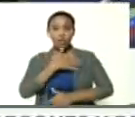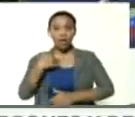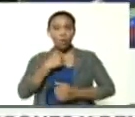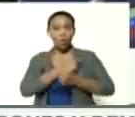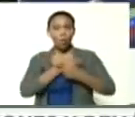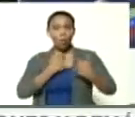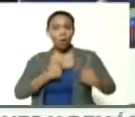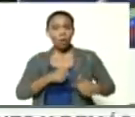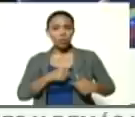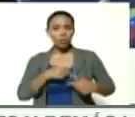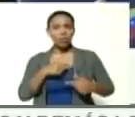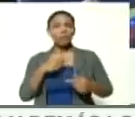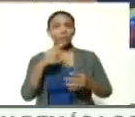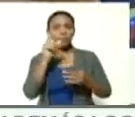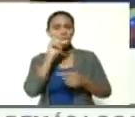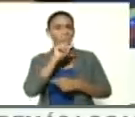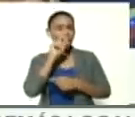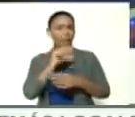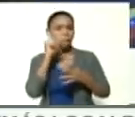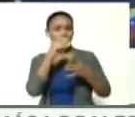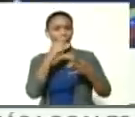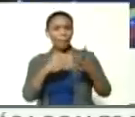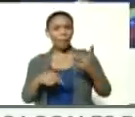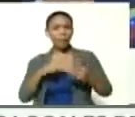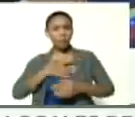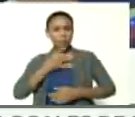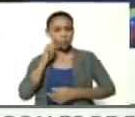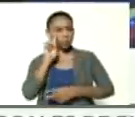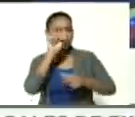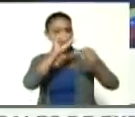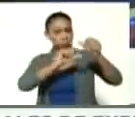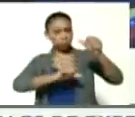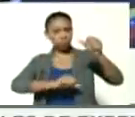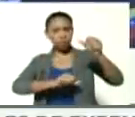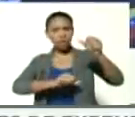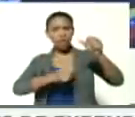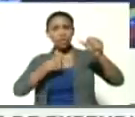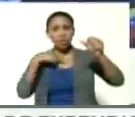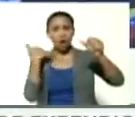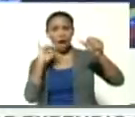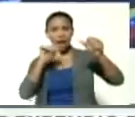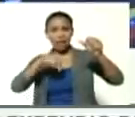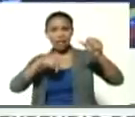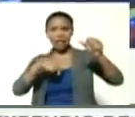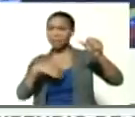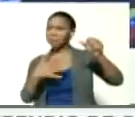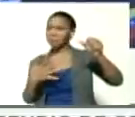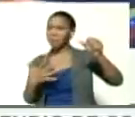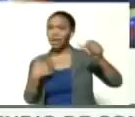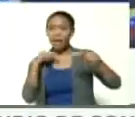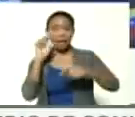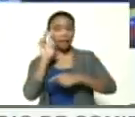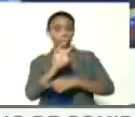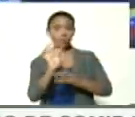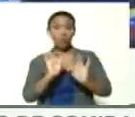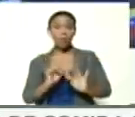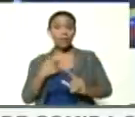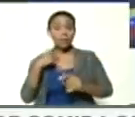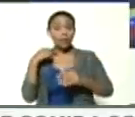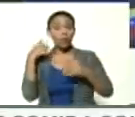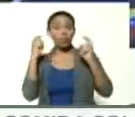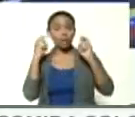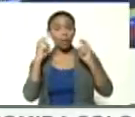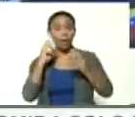hemos tuiteado varias veces, que puedan revisarlo. Yo lo tengo aquí, porque es que la guerra, ustedes saben, es un hecho